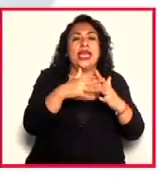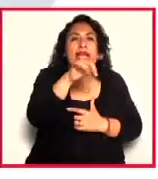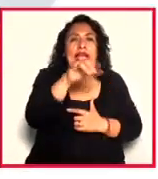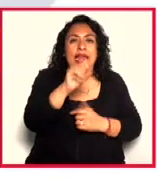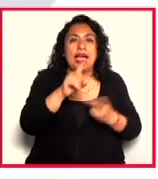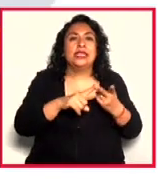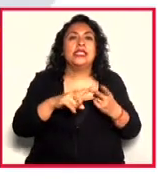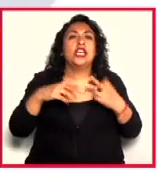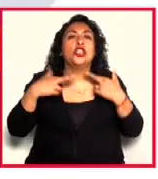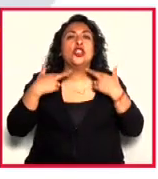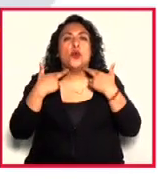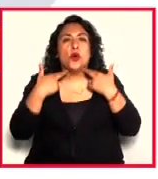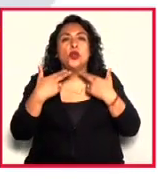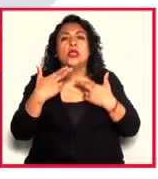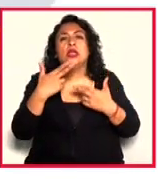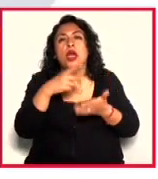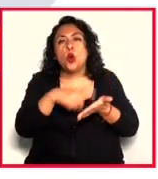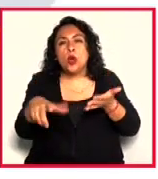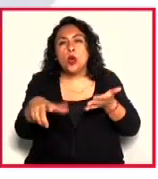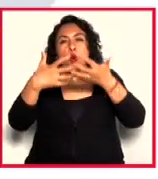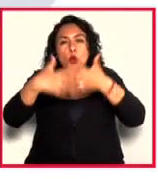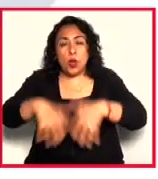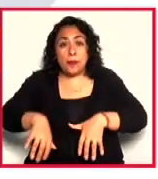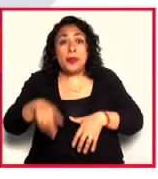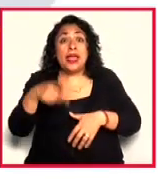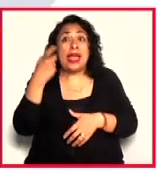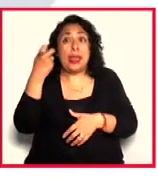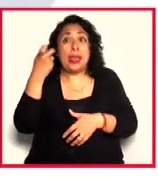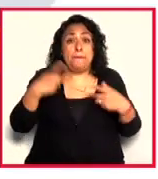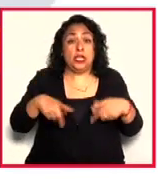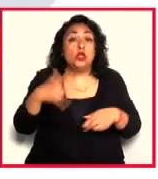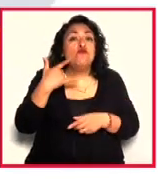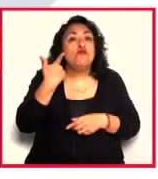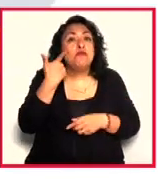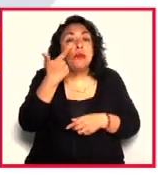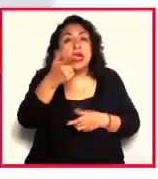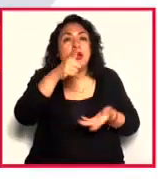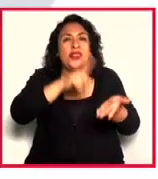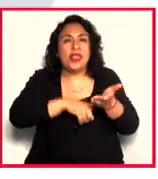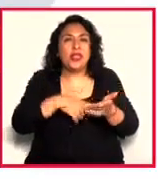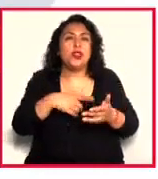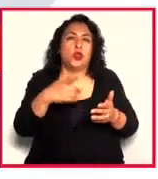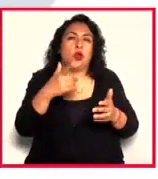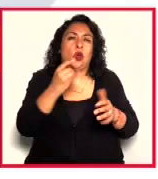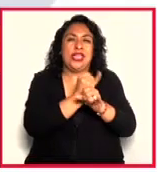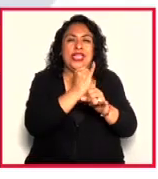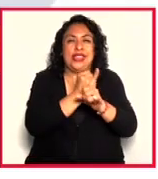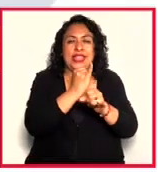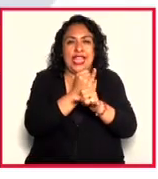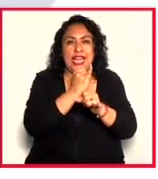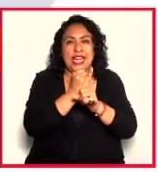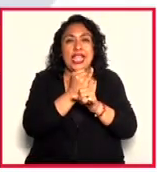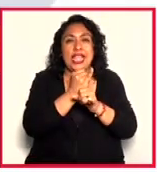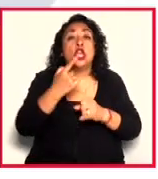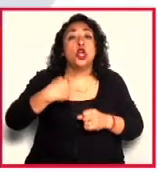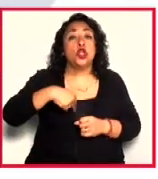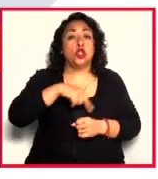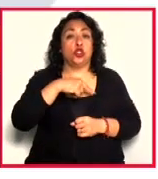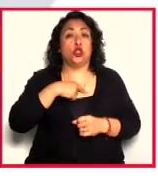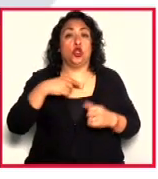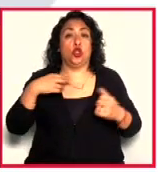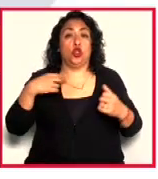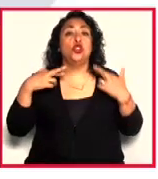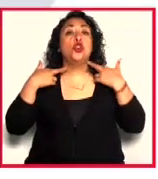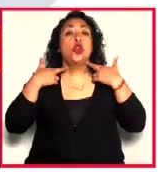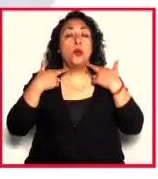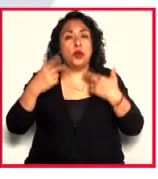robótica de consumo e industrial, es lo que el público podrá encontrar en el recorrido virtual por la muestra Nosotros Robots, que la